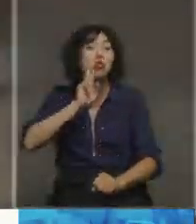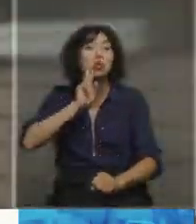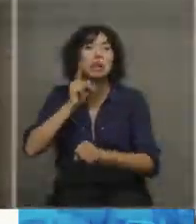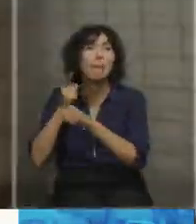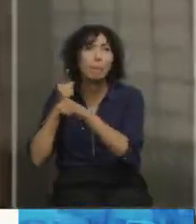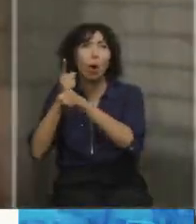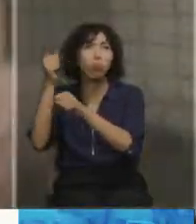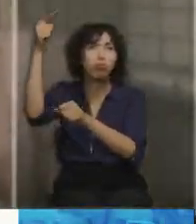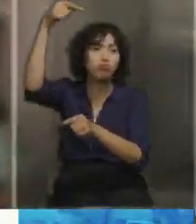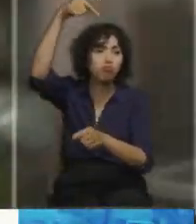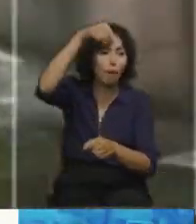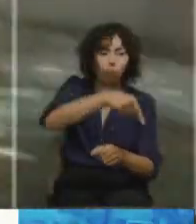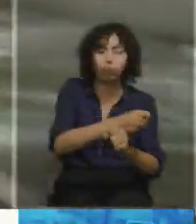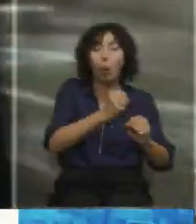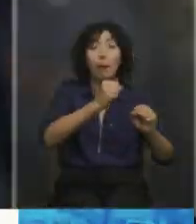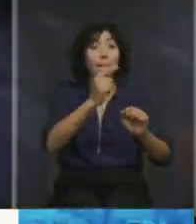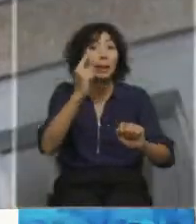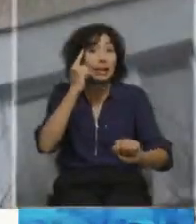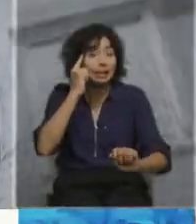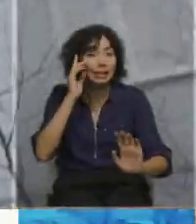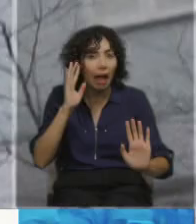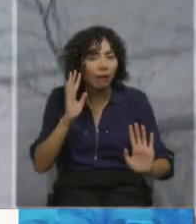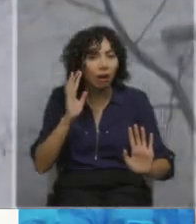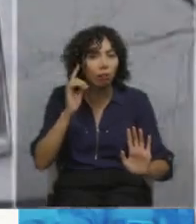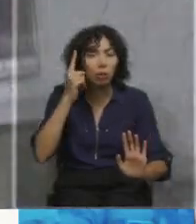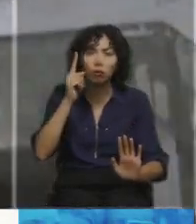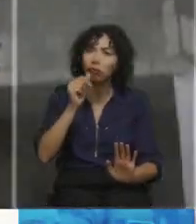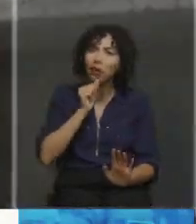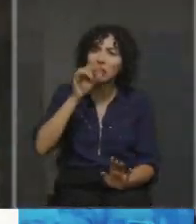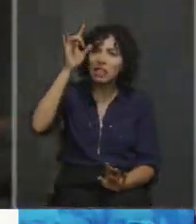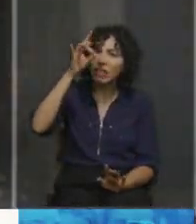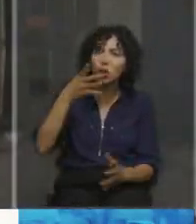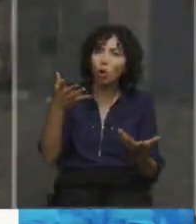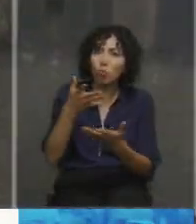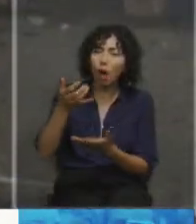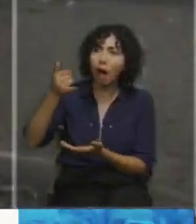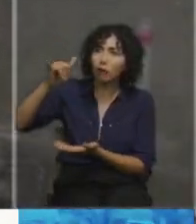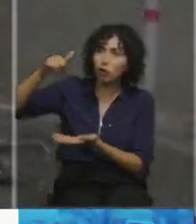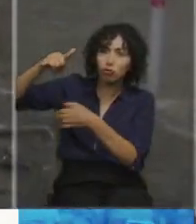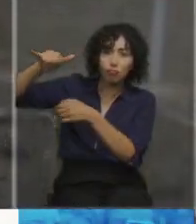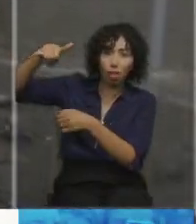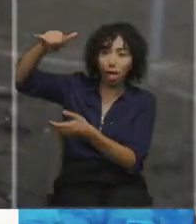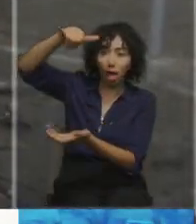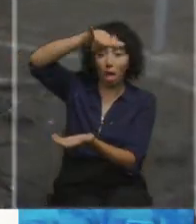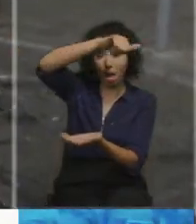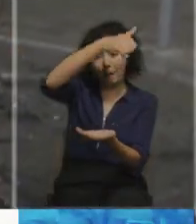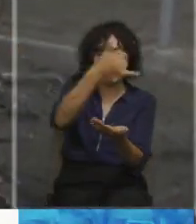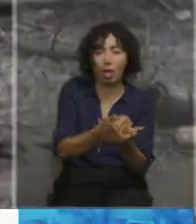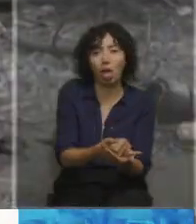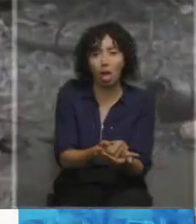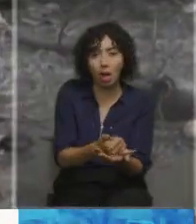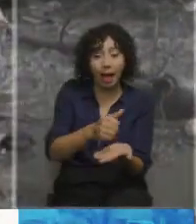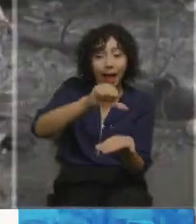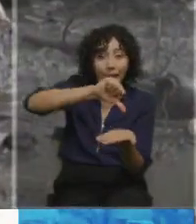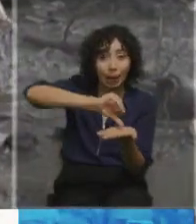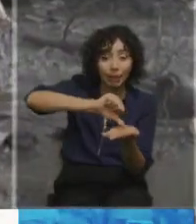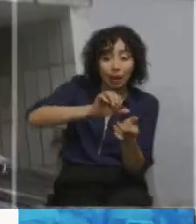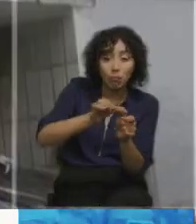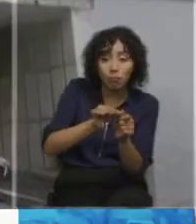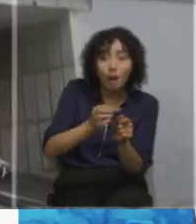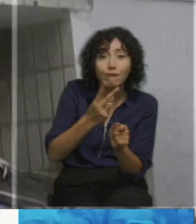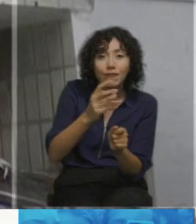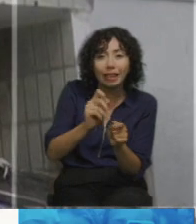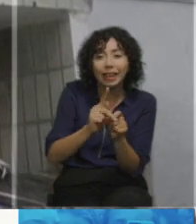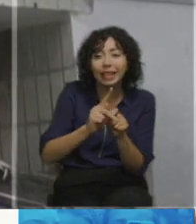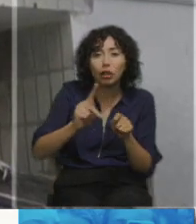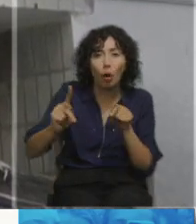siguen abiertas sobre las causas de la caída de esta aeronave a solo 20 kilómetros de la capital ucraniana.